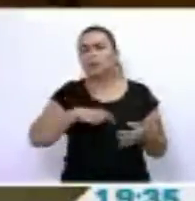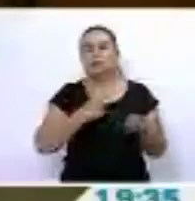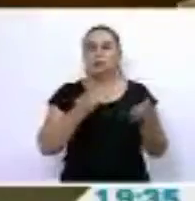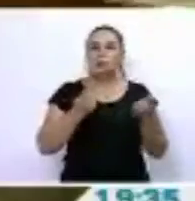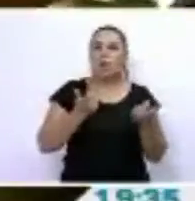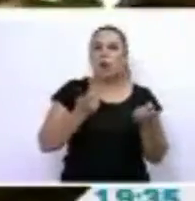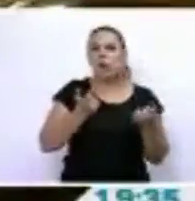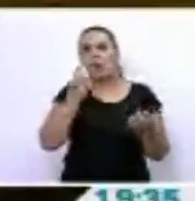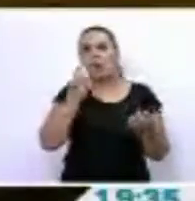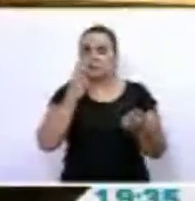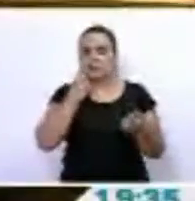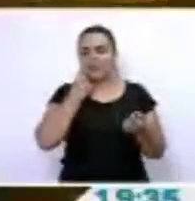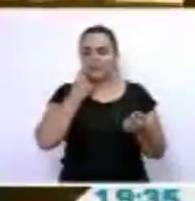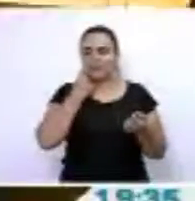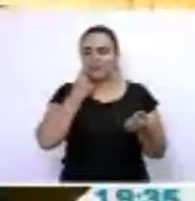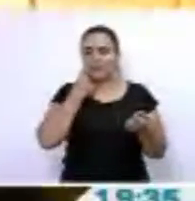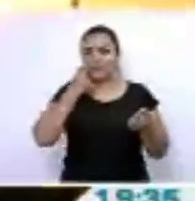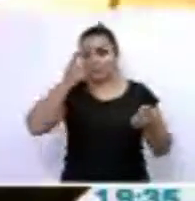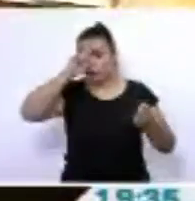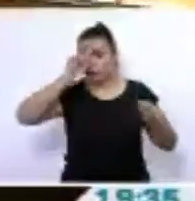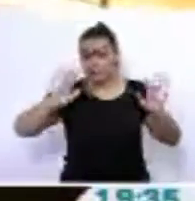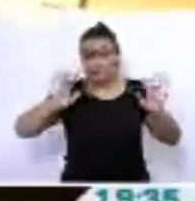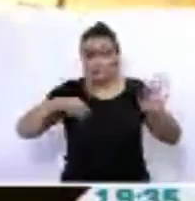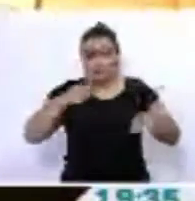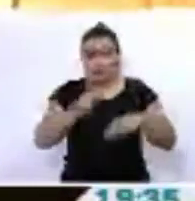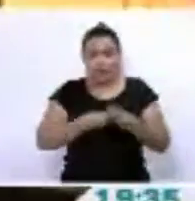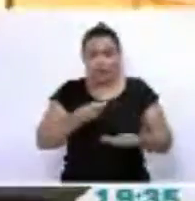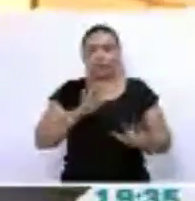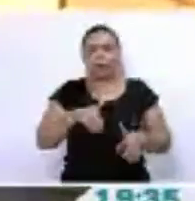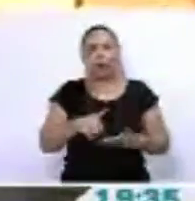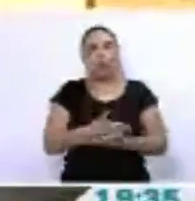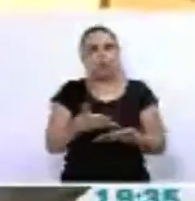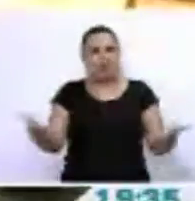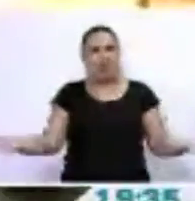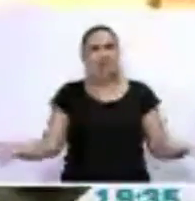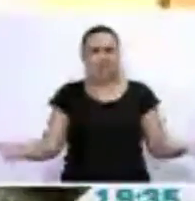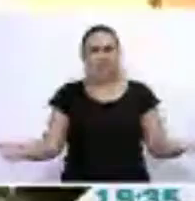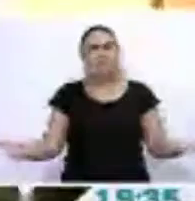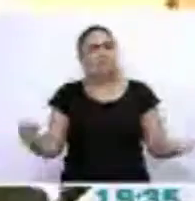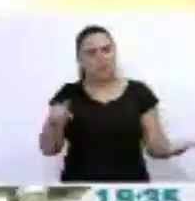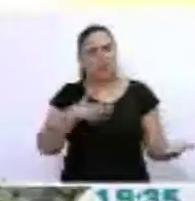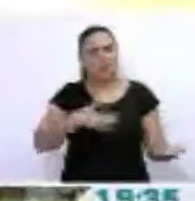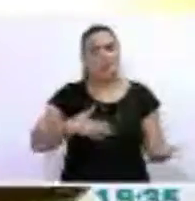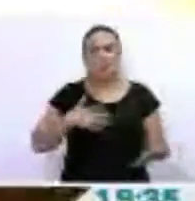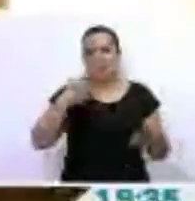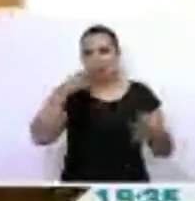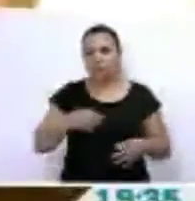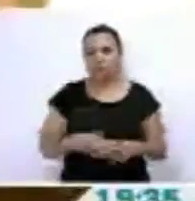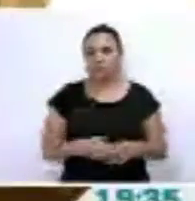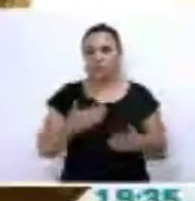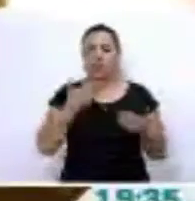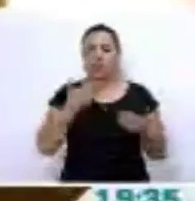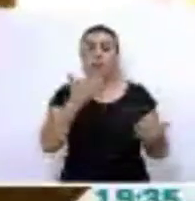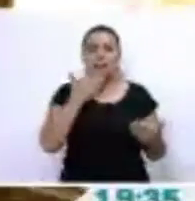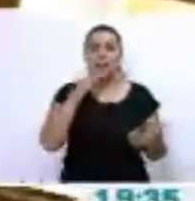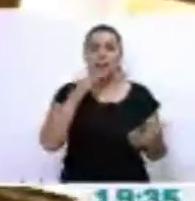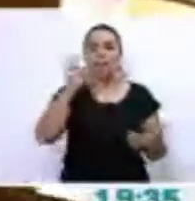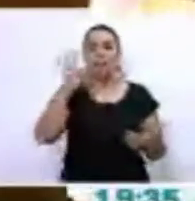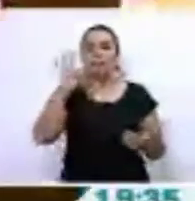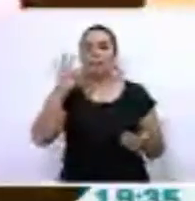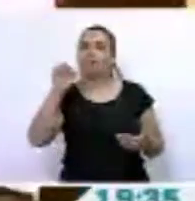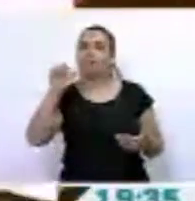con las manos levantadas porque no sabemos cómo viene la situación, pero confiadas de que aquí vamos a estar muy bien. Muchas gracias, Noemí. Muchas gracias, Estefanía, alcaldesa